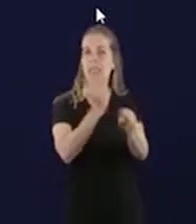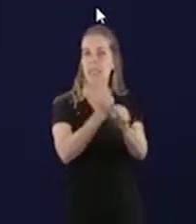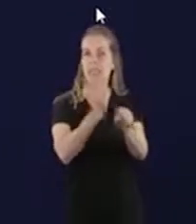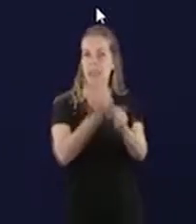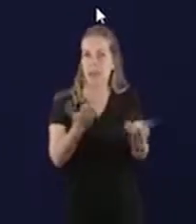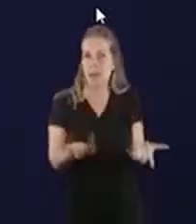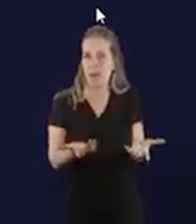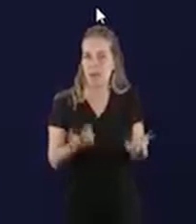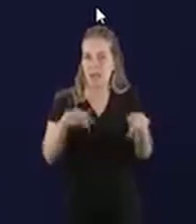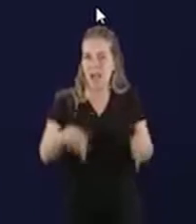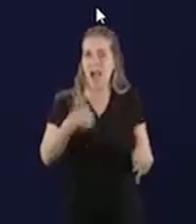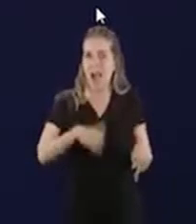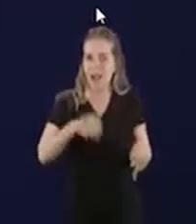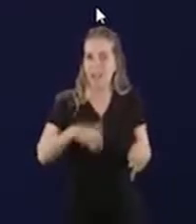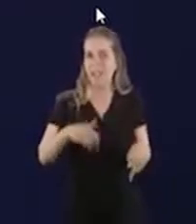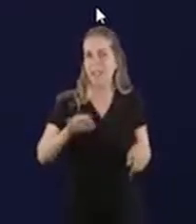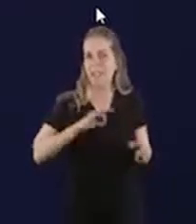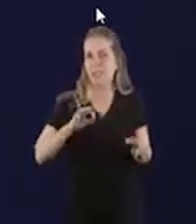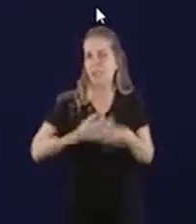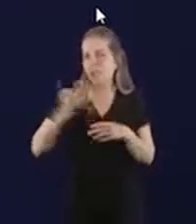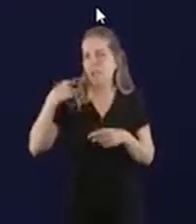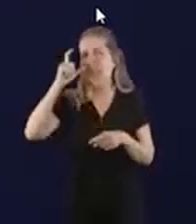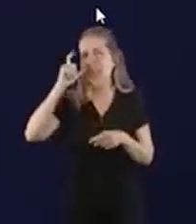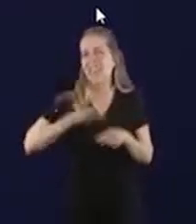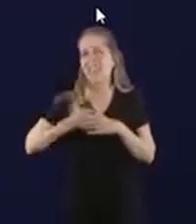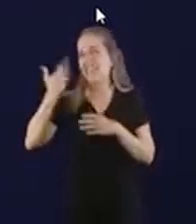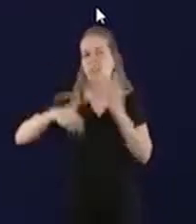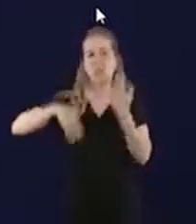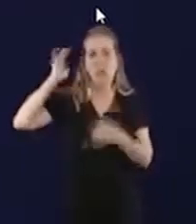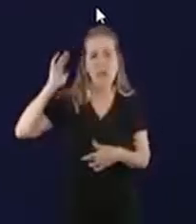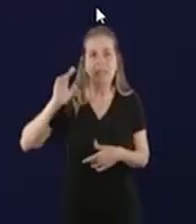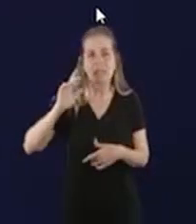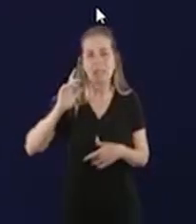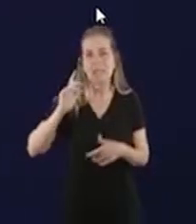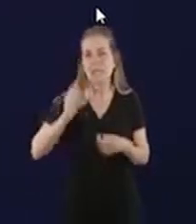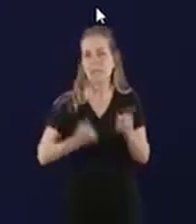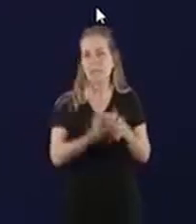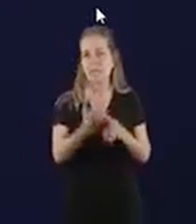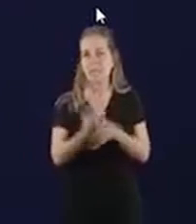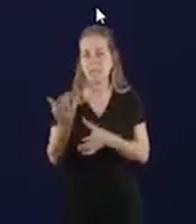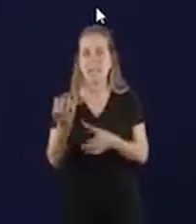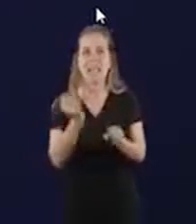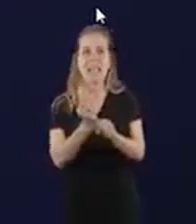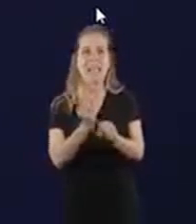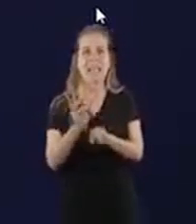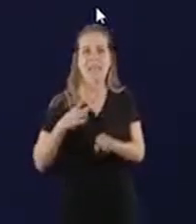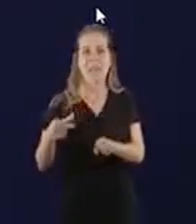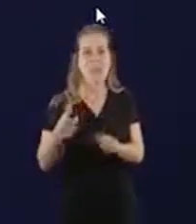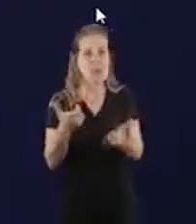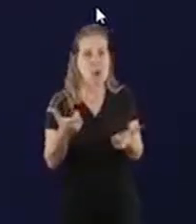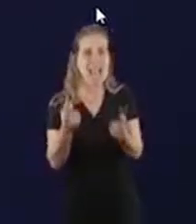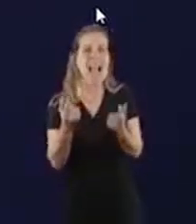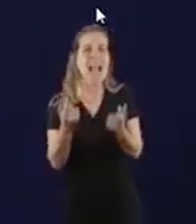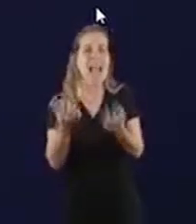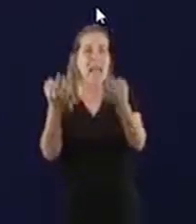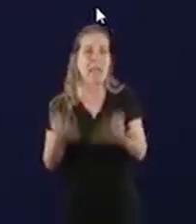no y un poco más también que no se crea empleo privado empleo de calidad en la Argentina donde cada vez